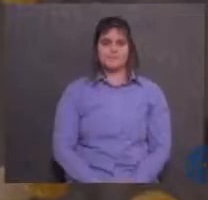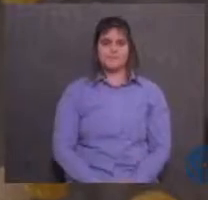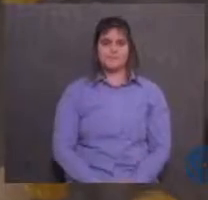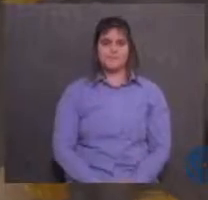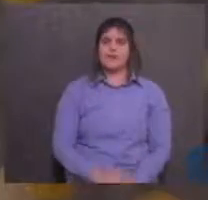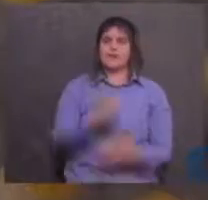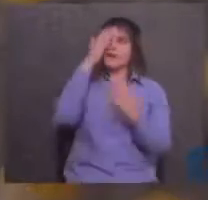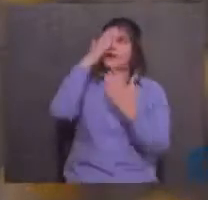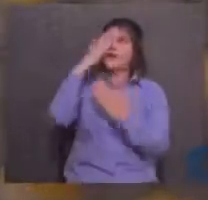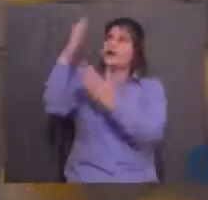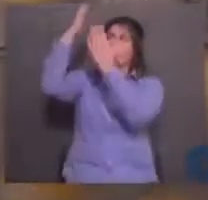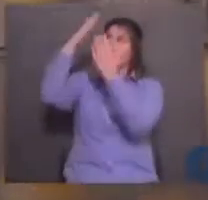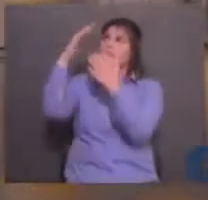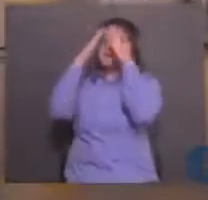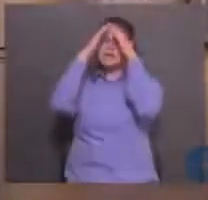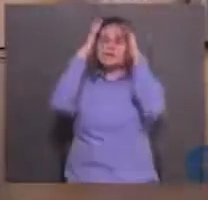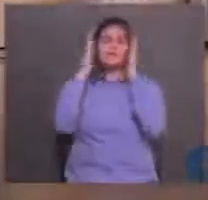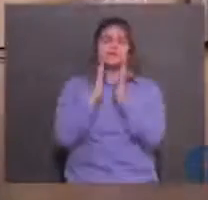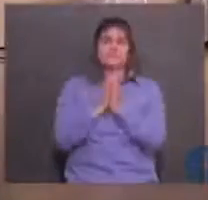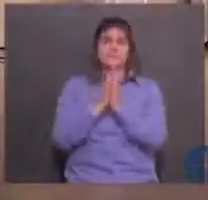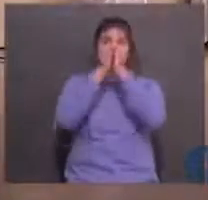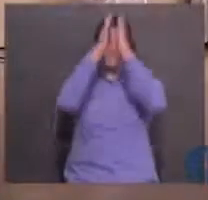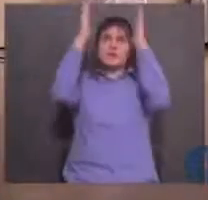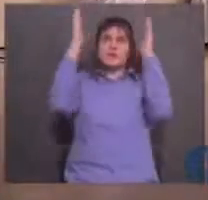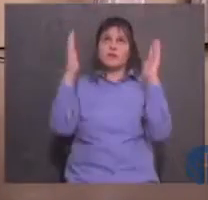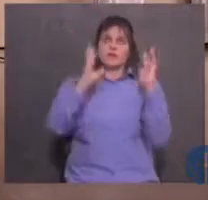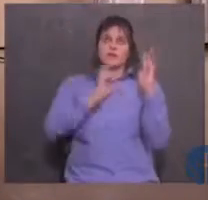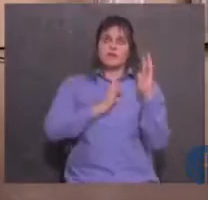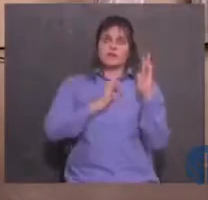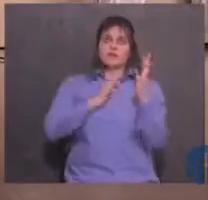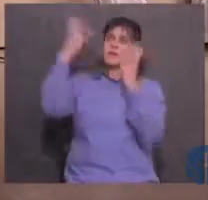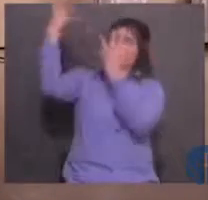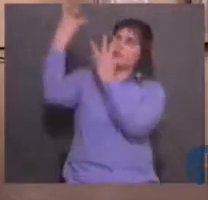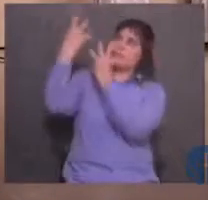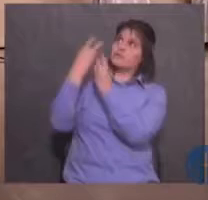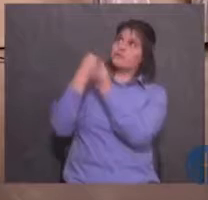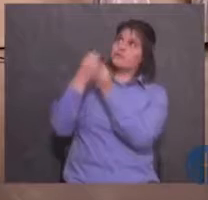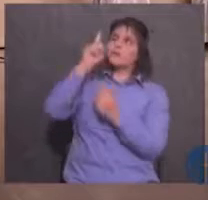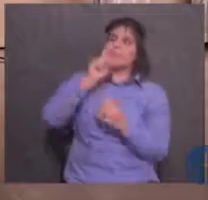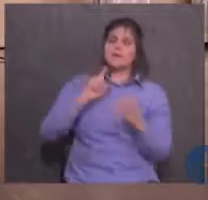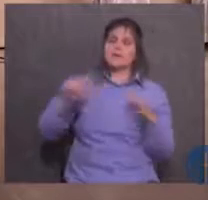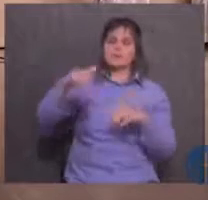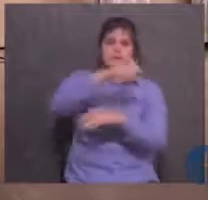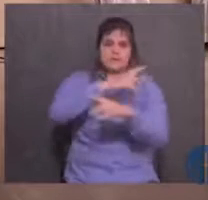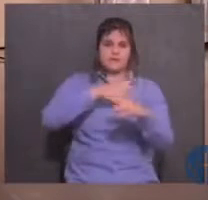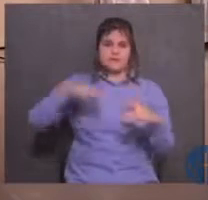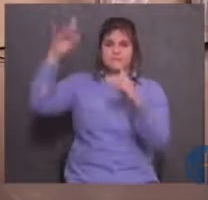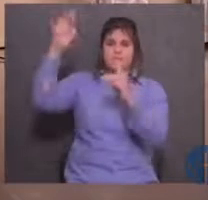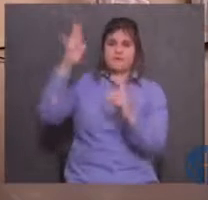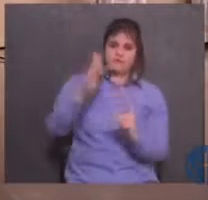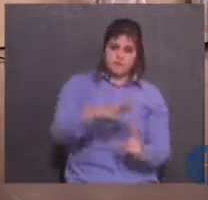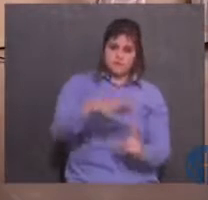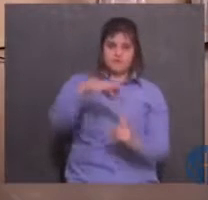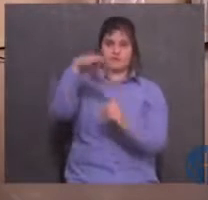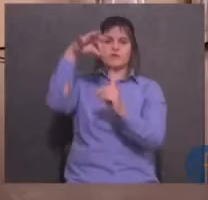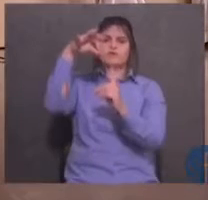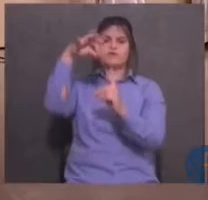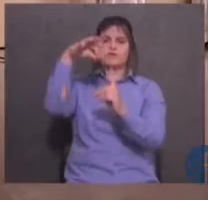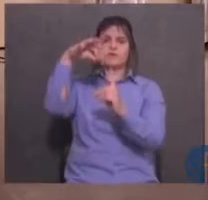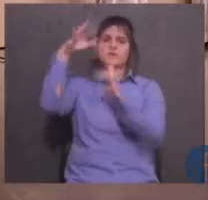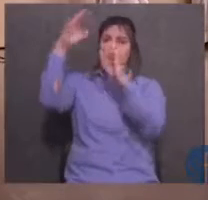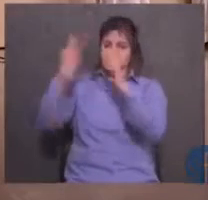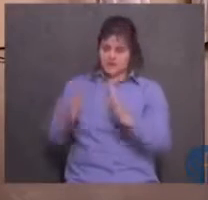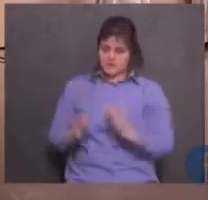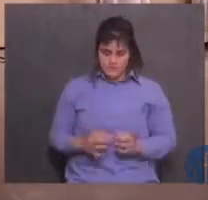Dios te salve María, llena eres de gracia, el Señor está contigo. Bendita tú eres entre todas las mujeres,